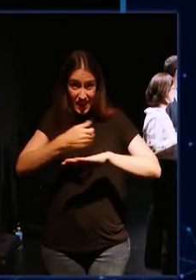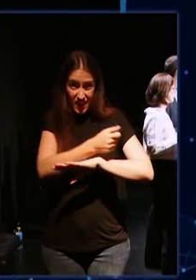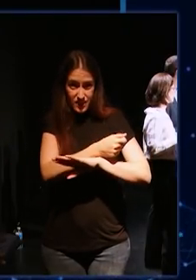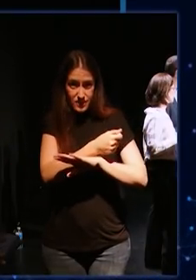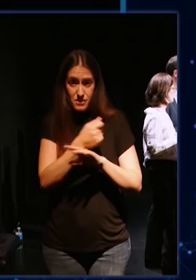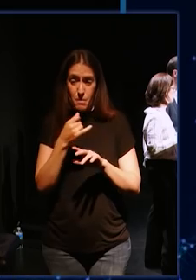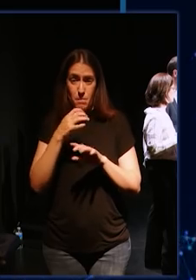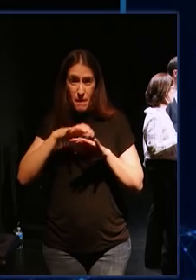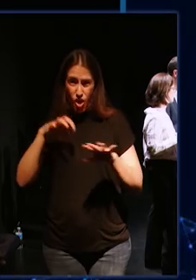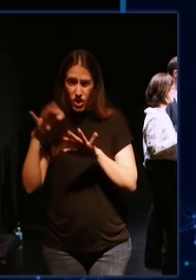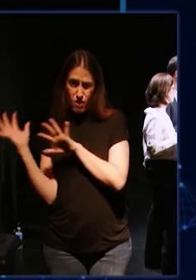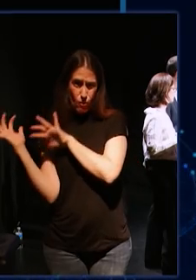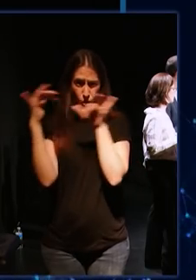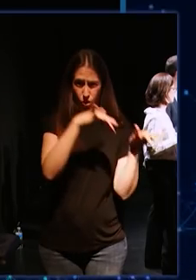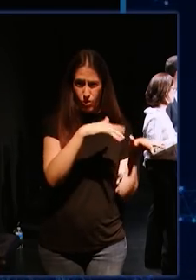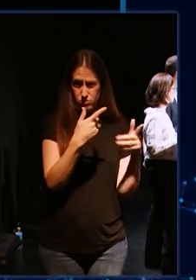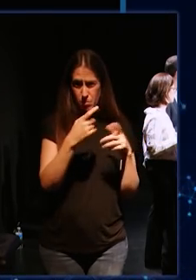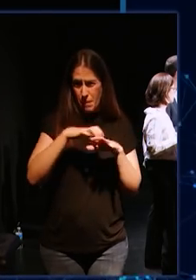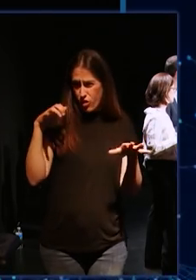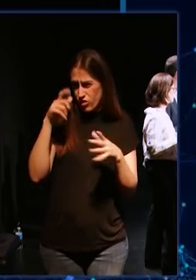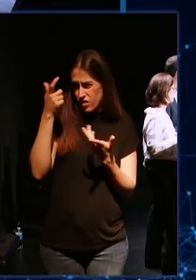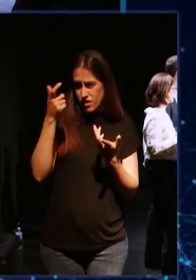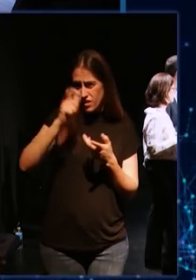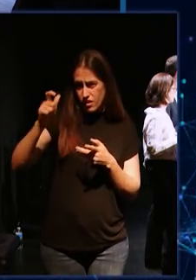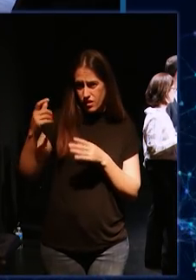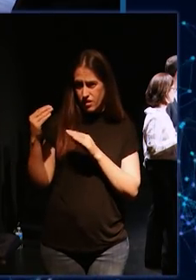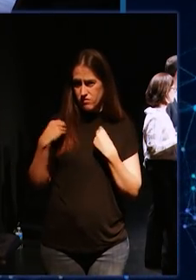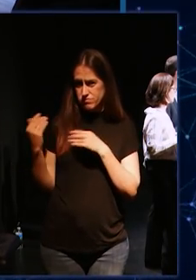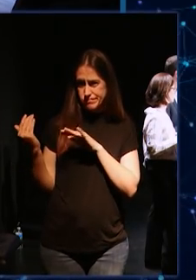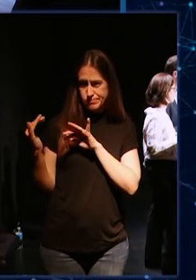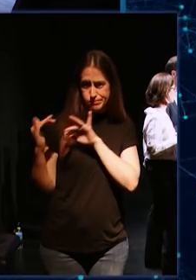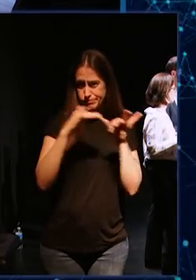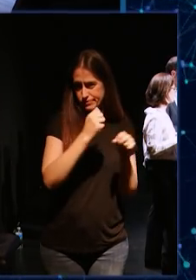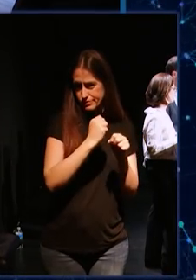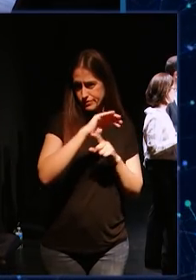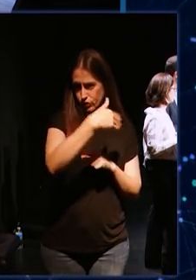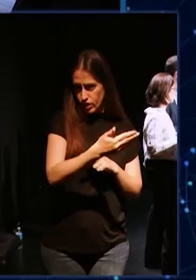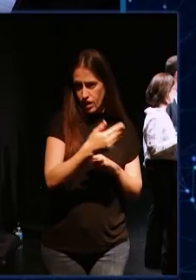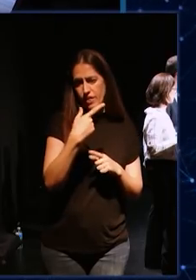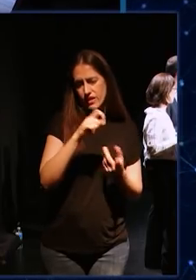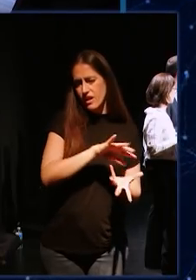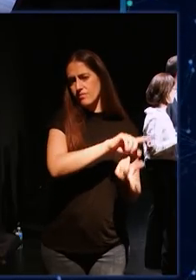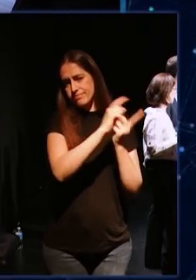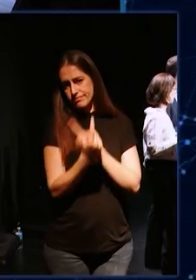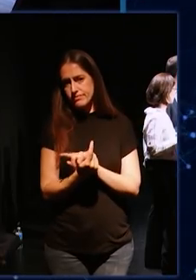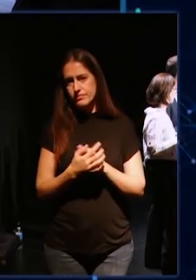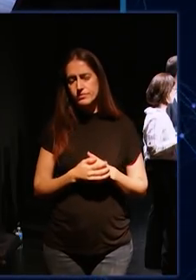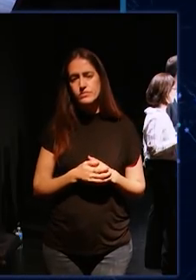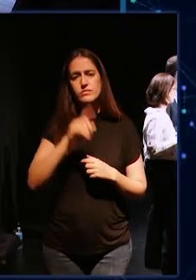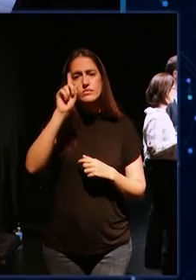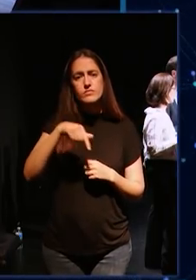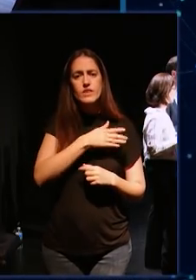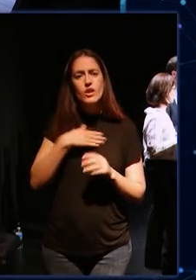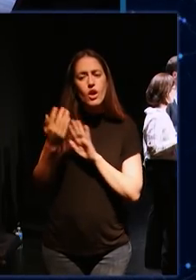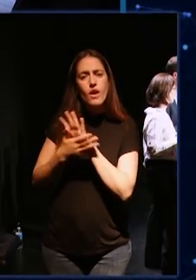población de Cardedeu trabaja fuera de Cardedeu, y esto creo que tendríamos que intentar darle la vuelta a este modelo. Y también le quería comentar a